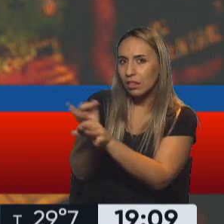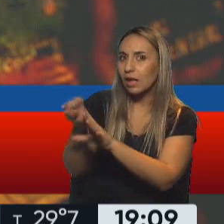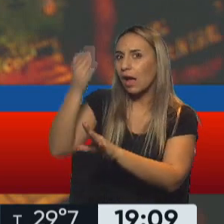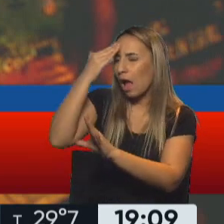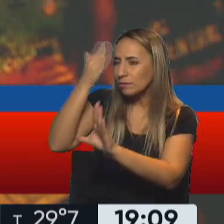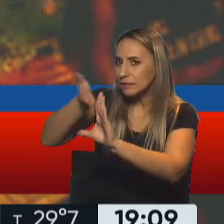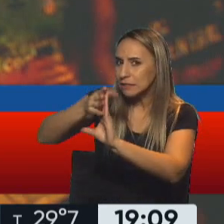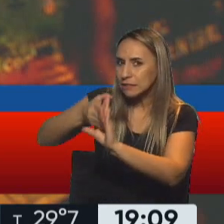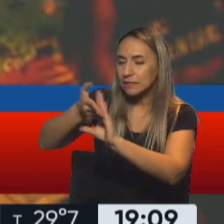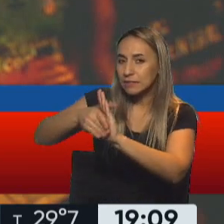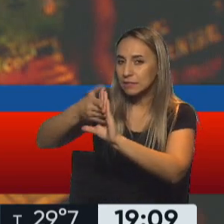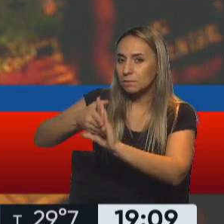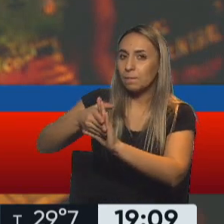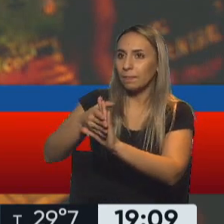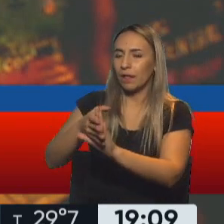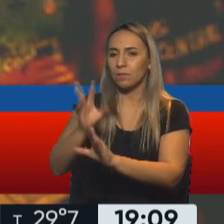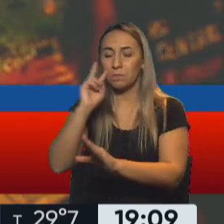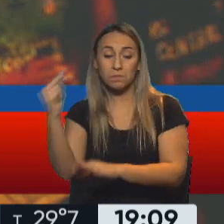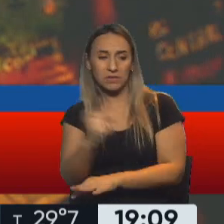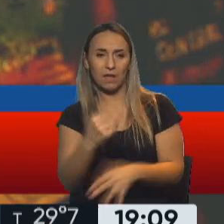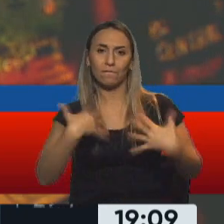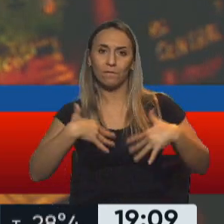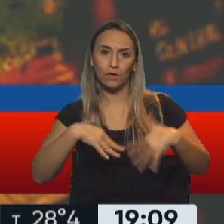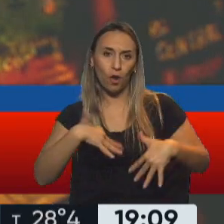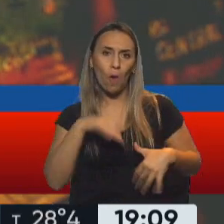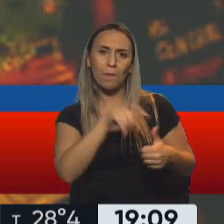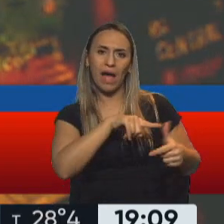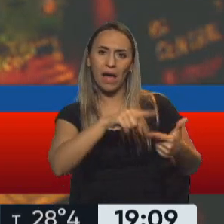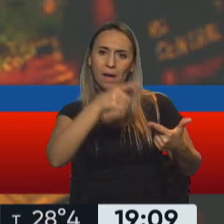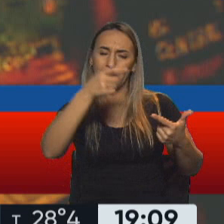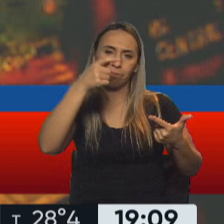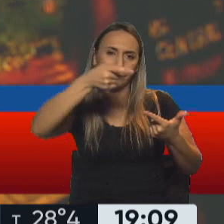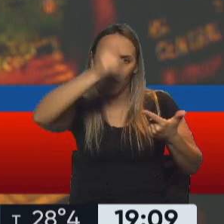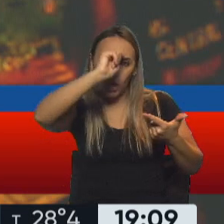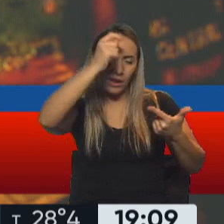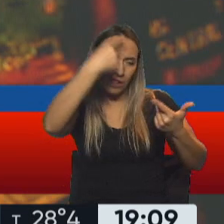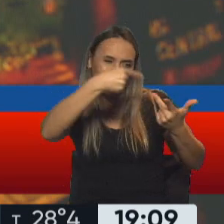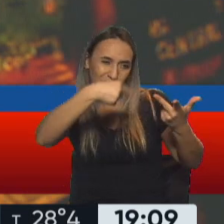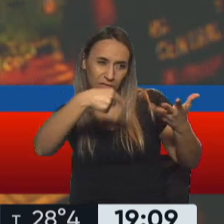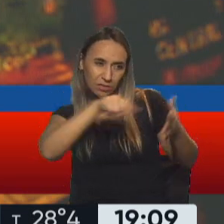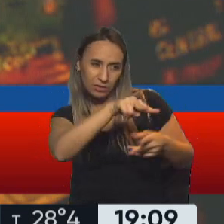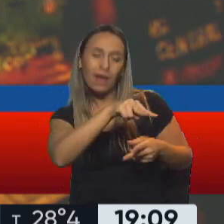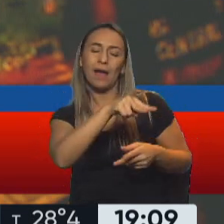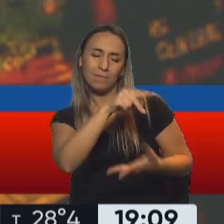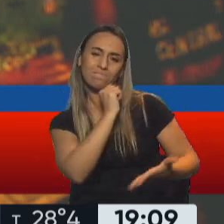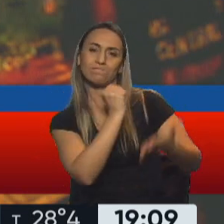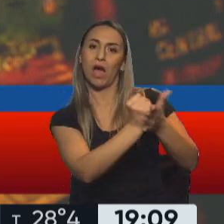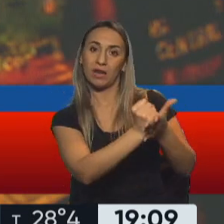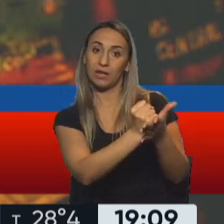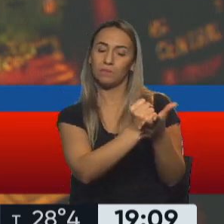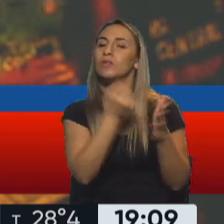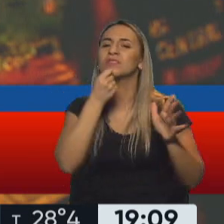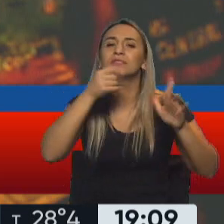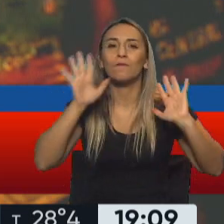quizás con una apariencia, una forma de vestirse, de peinarse, de andar por la vida, pueden significar para ellos. Pero si vos le agregás, si hubiesen